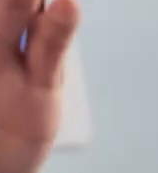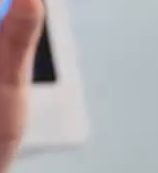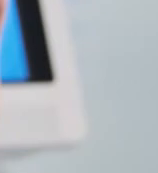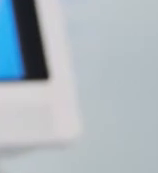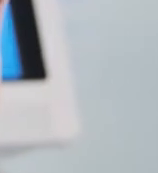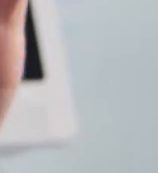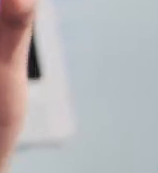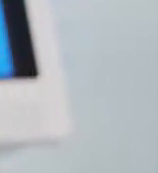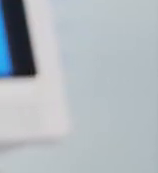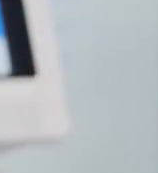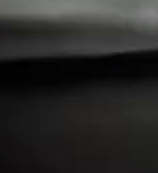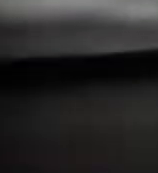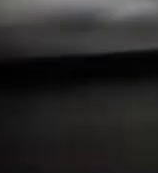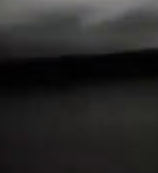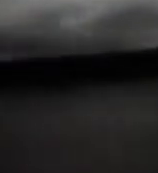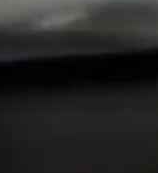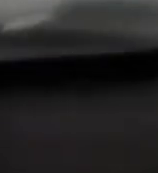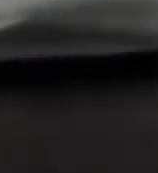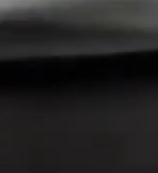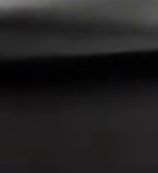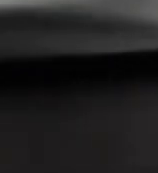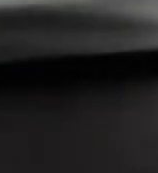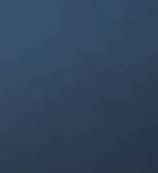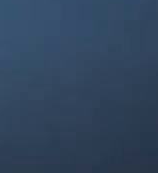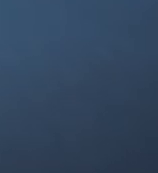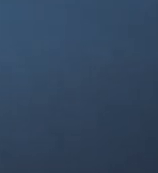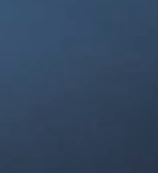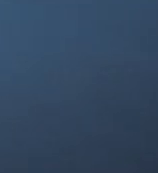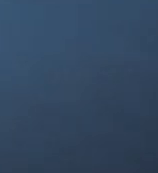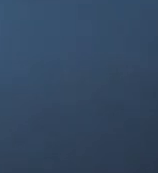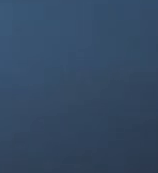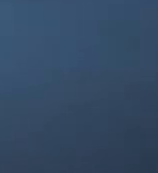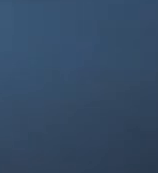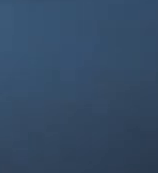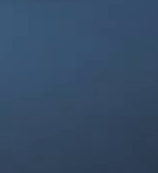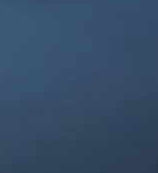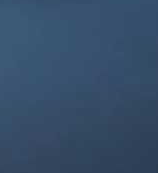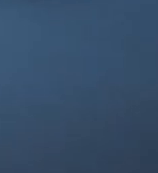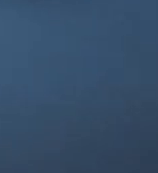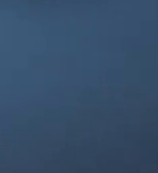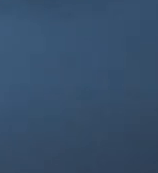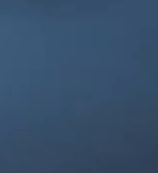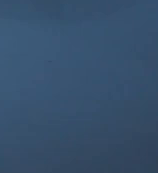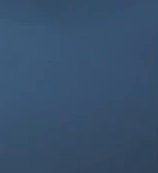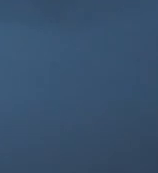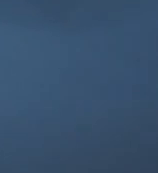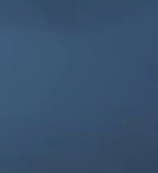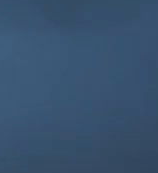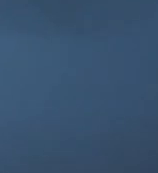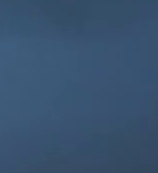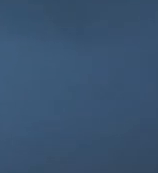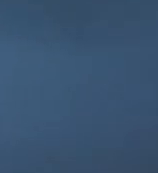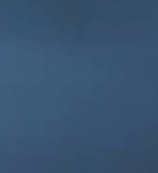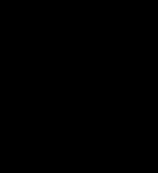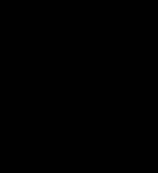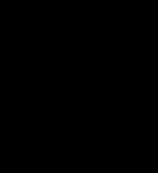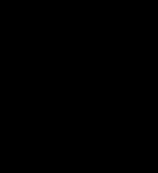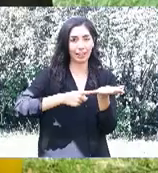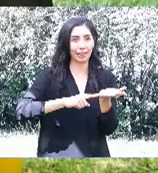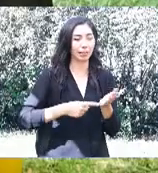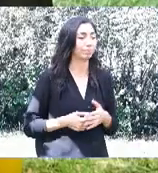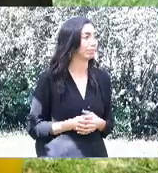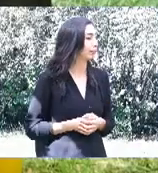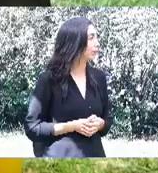experimentación apoyando a los artistas emergentes y fomentando la exploración de nuevas ideas y enfoques en el arte